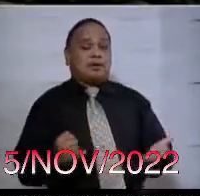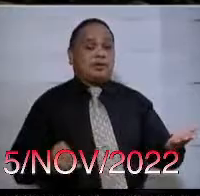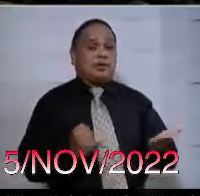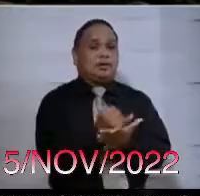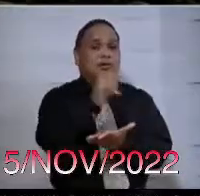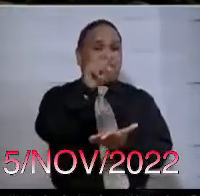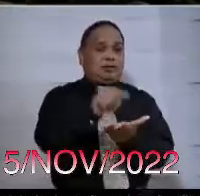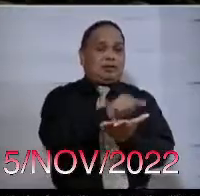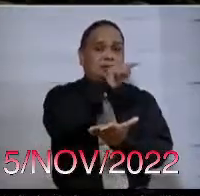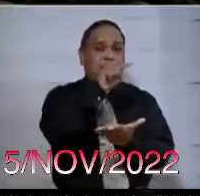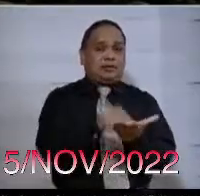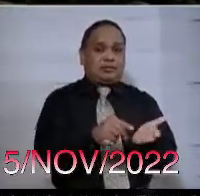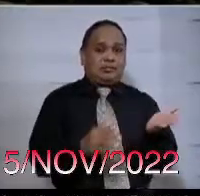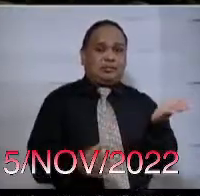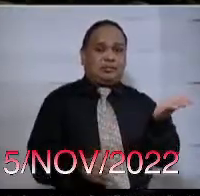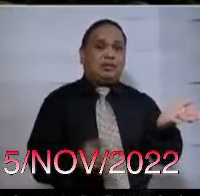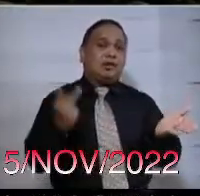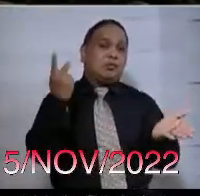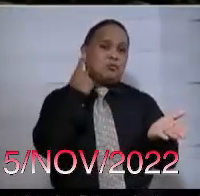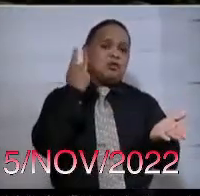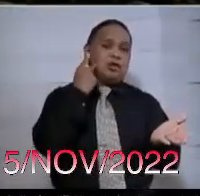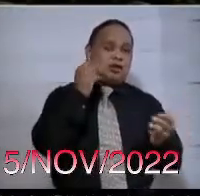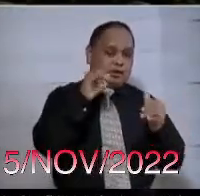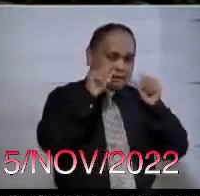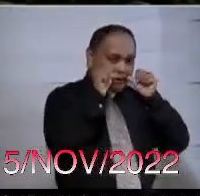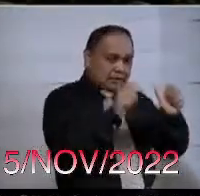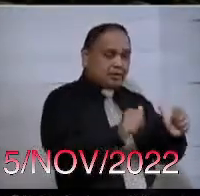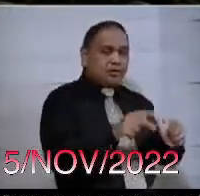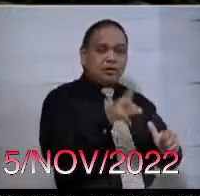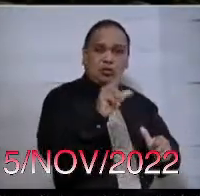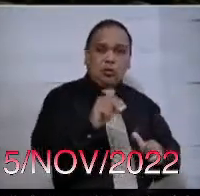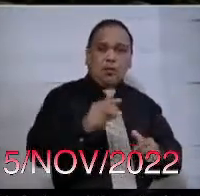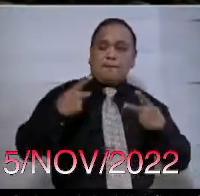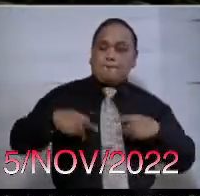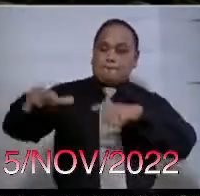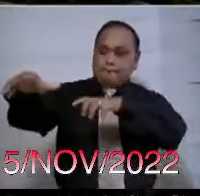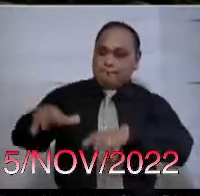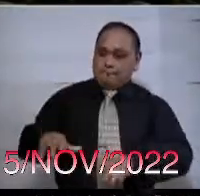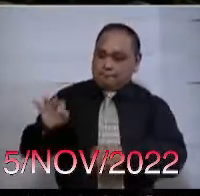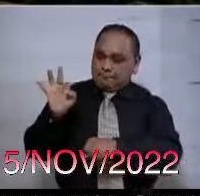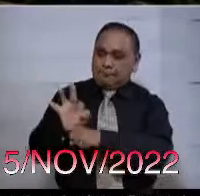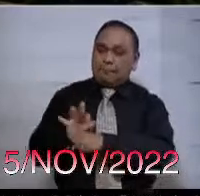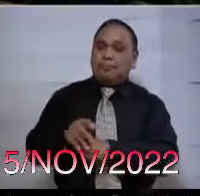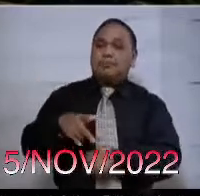que vea no por los intereses de los políticos, sino de los ciudadanos. Por eso es que no quieren